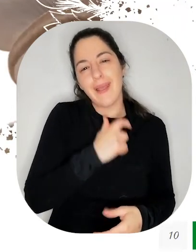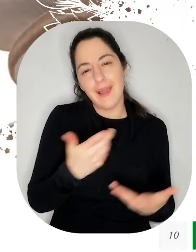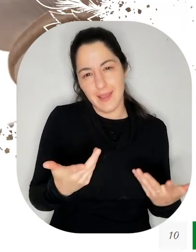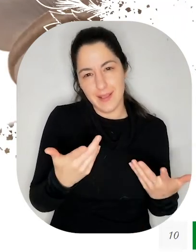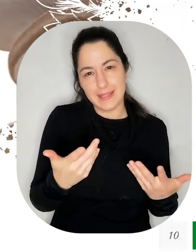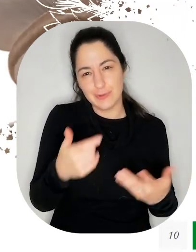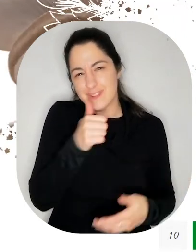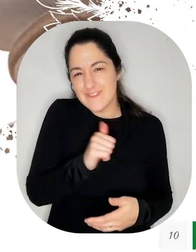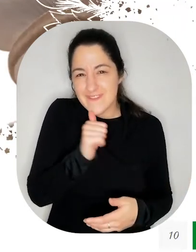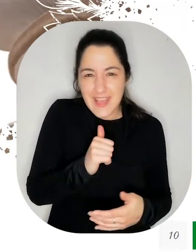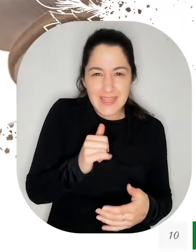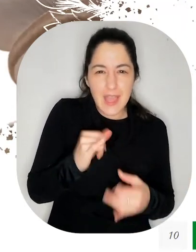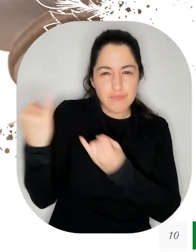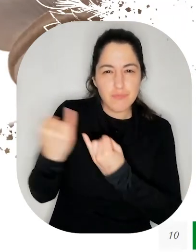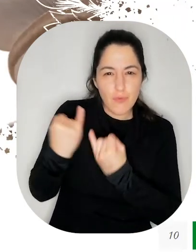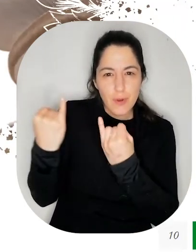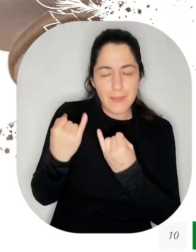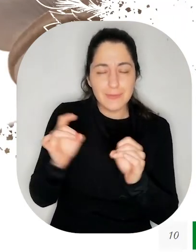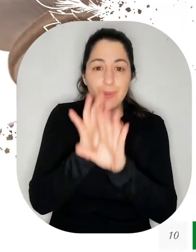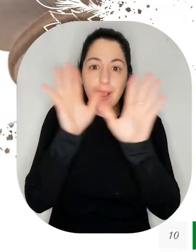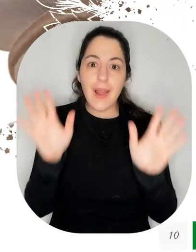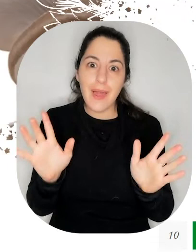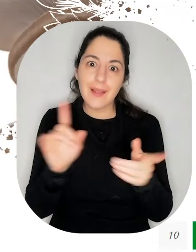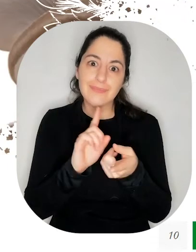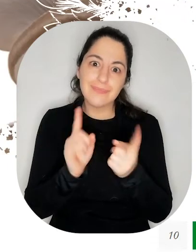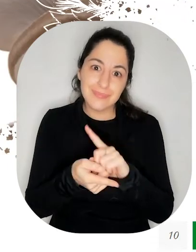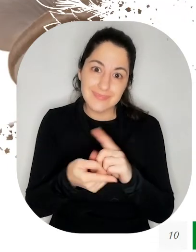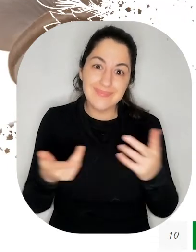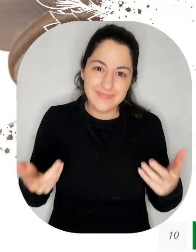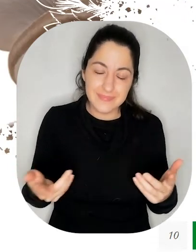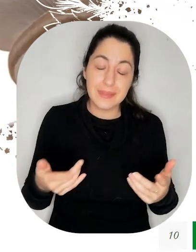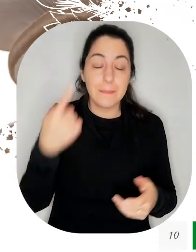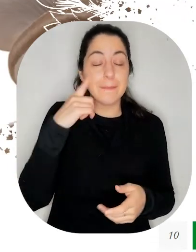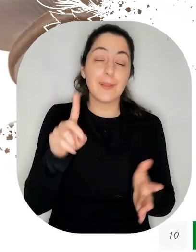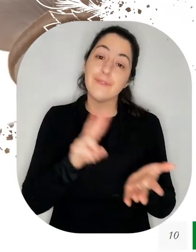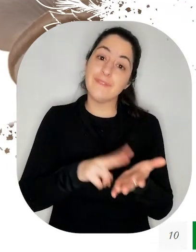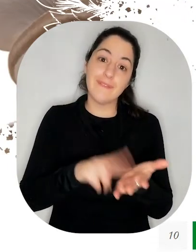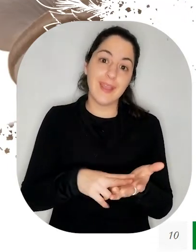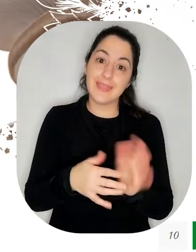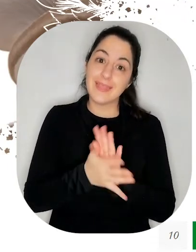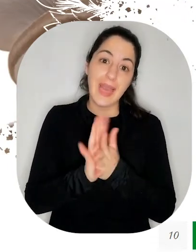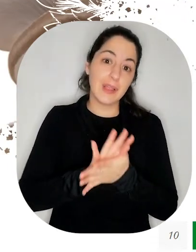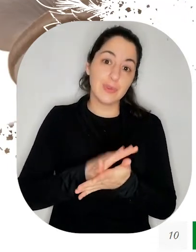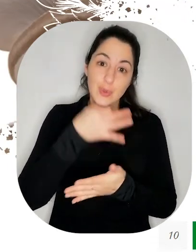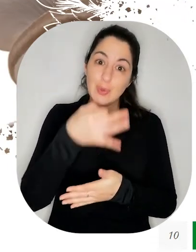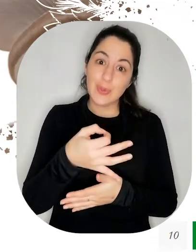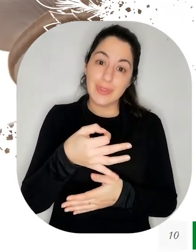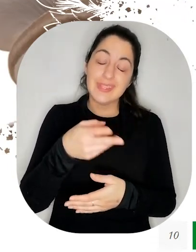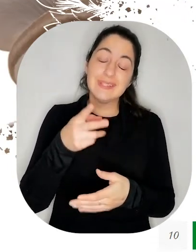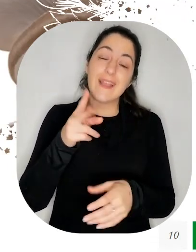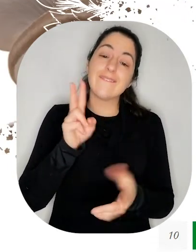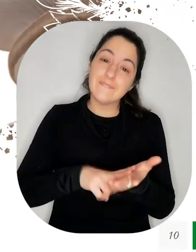vemos que entonces, si bien no está totalmente comprobado, todo indica que va a ser así. Existen